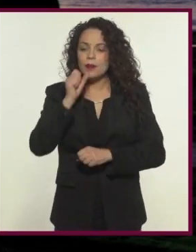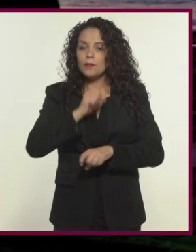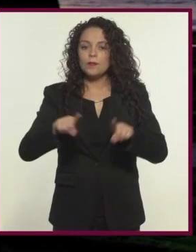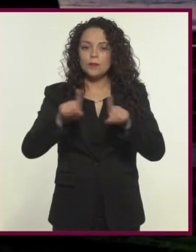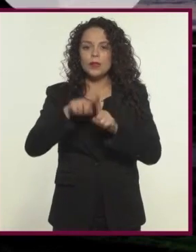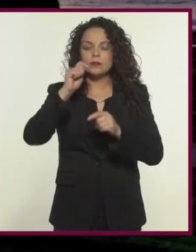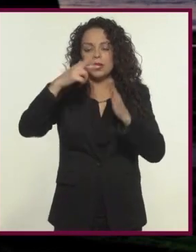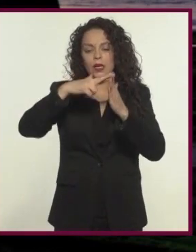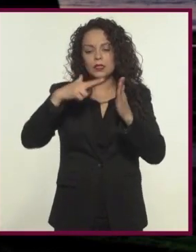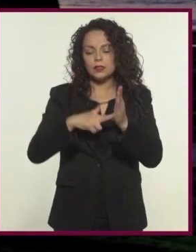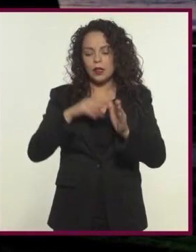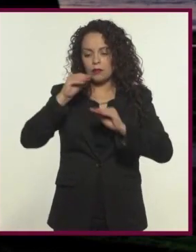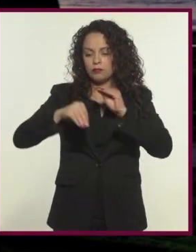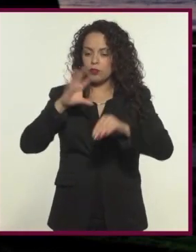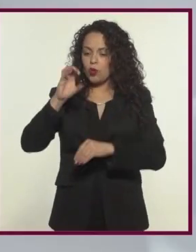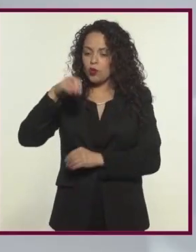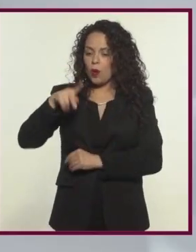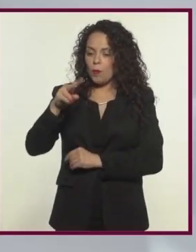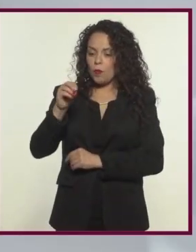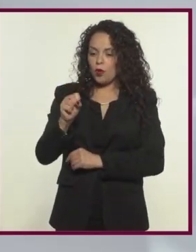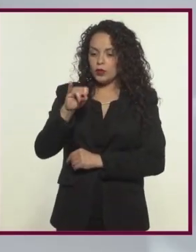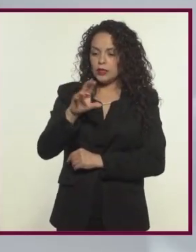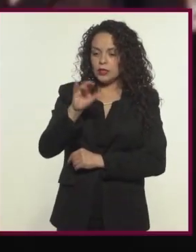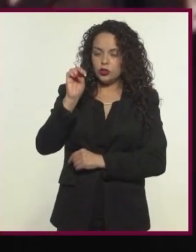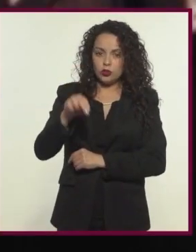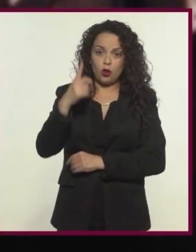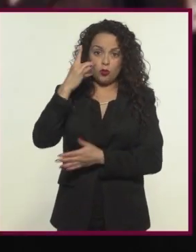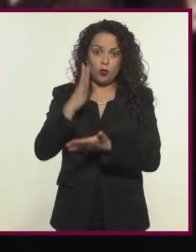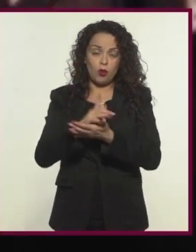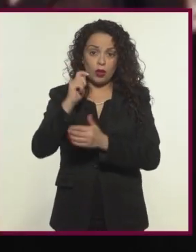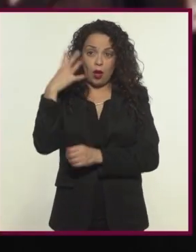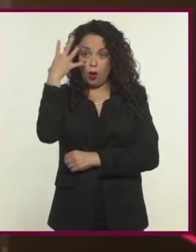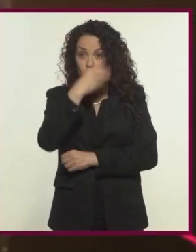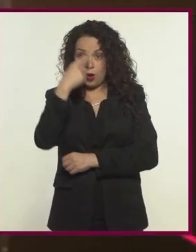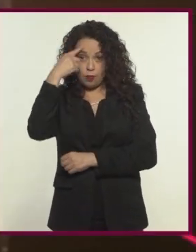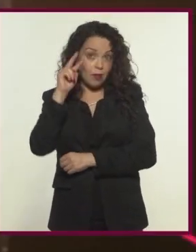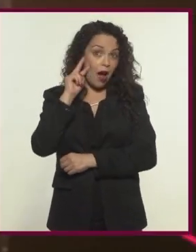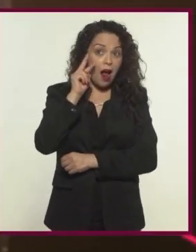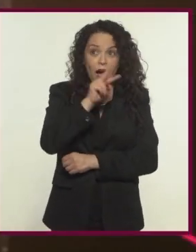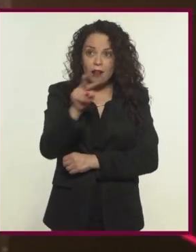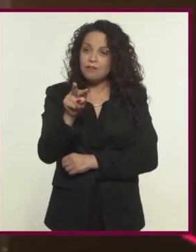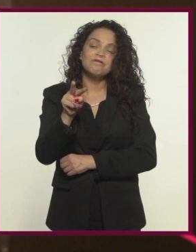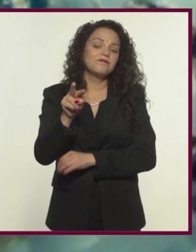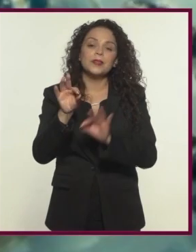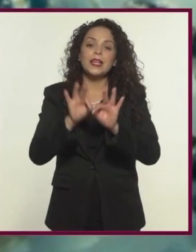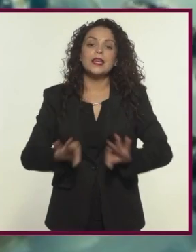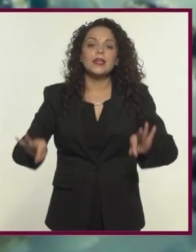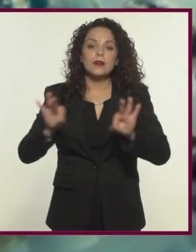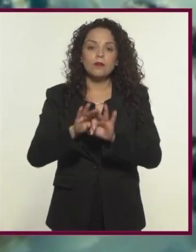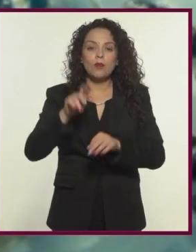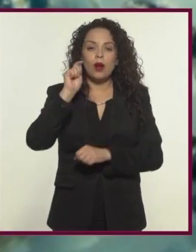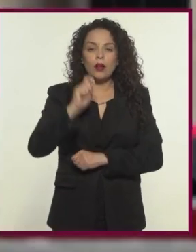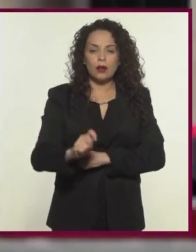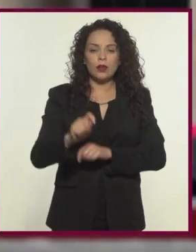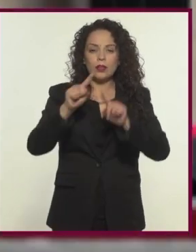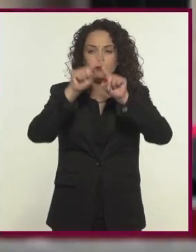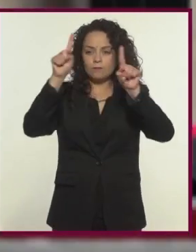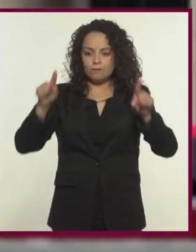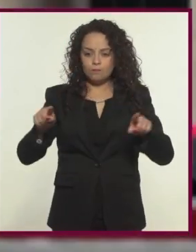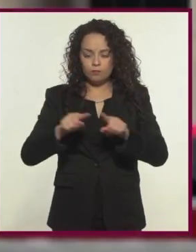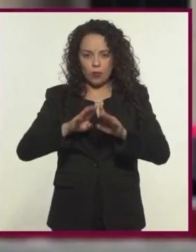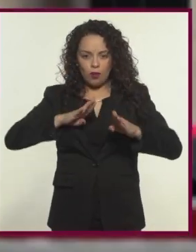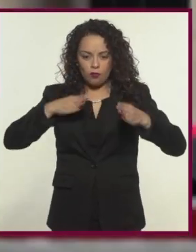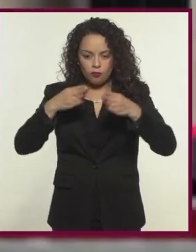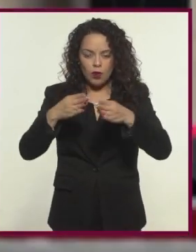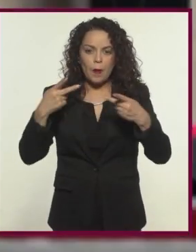también de las reglas de composición, que no solo sirven para crear secuencias bonitas a la vista, sino que dan importancia en el encuadre a